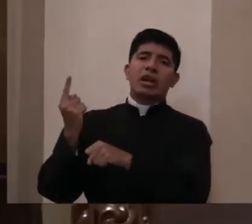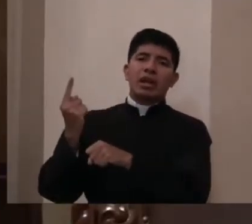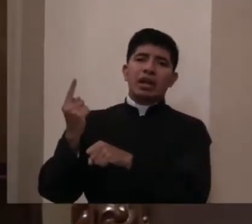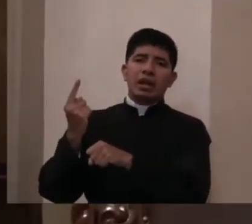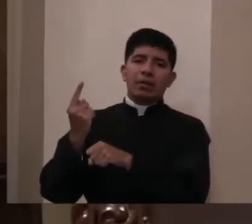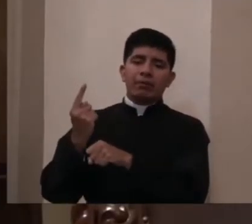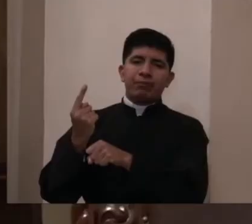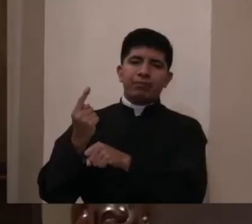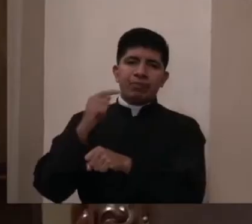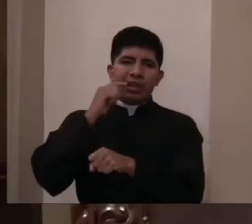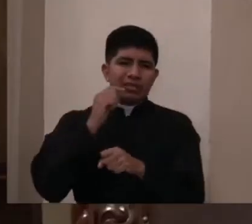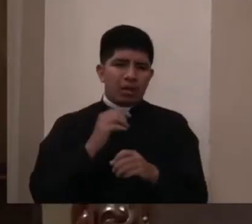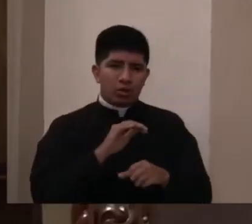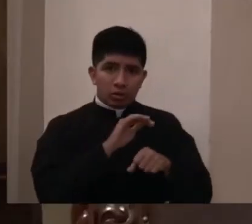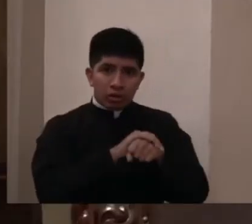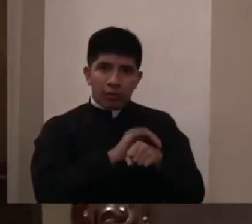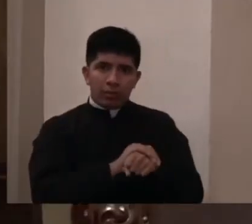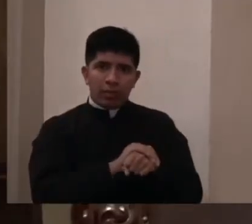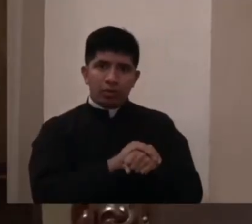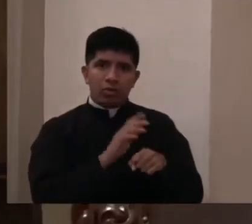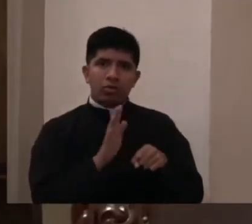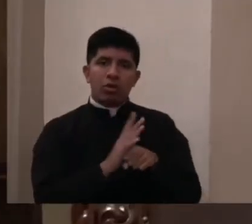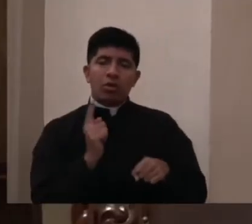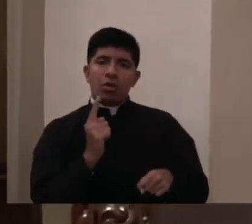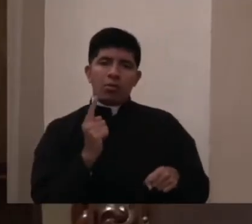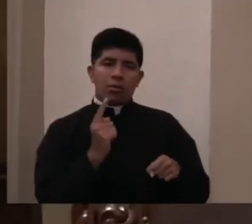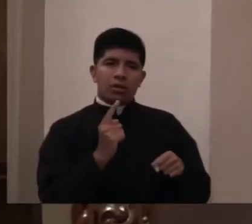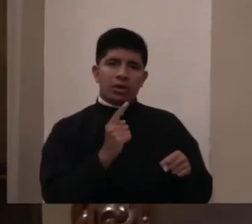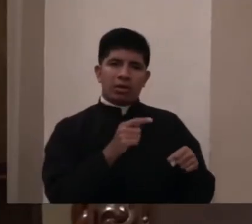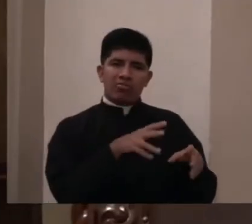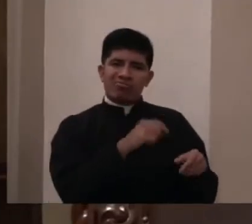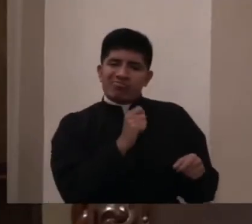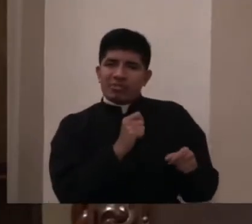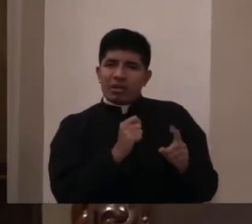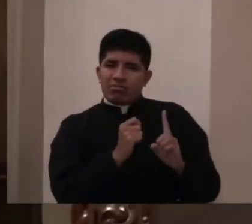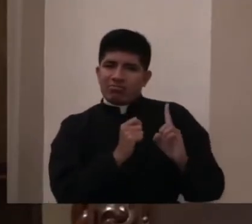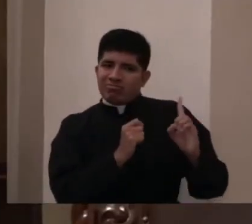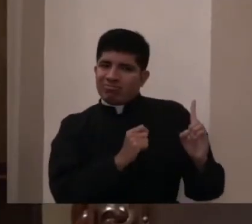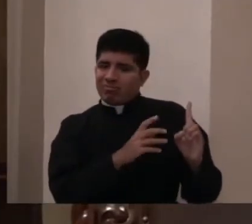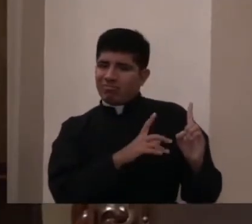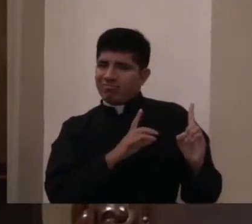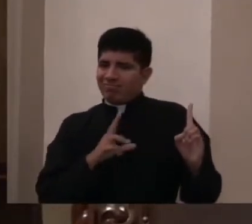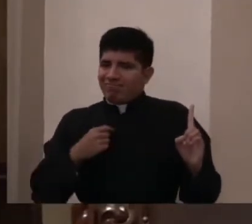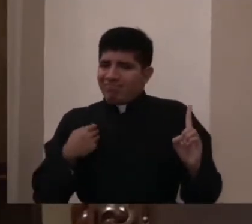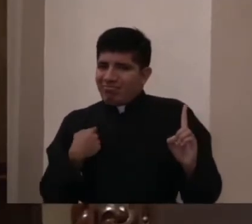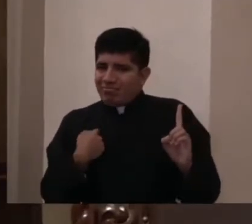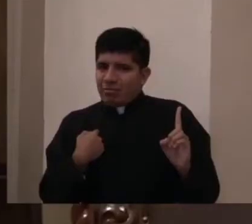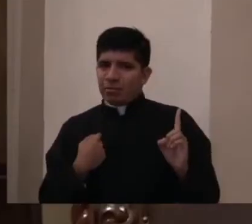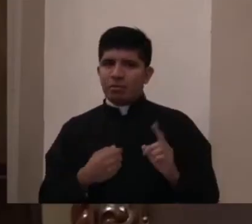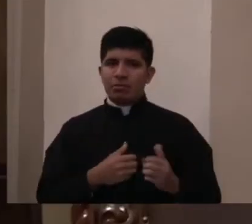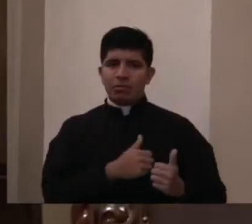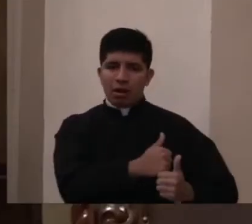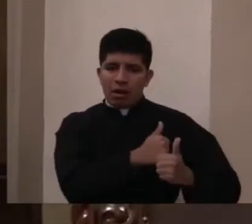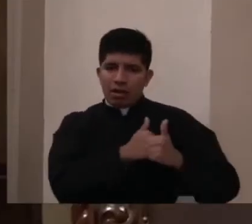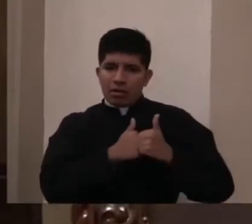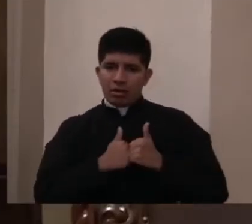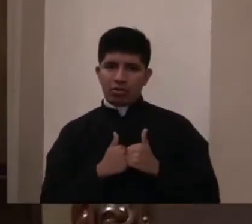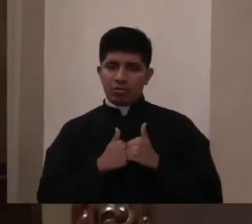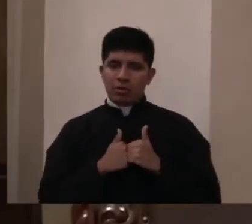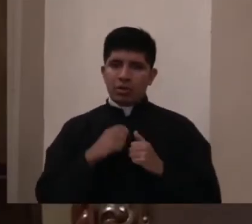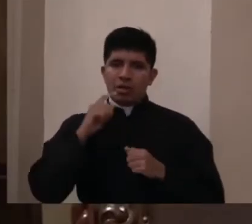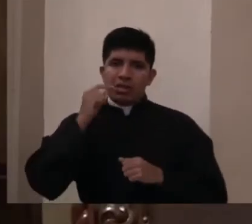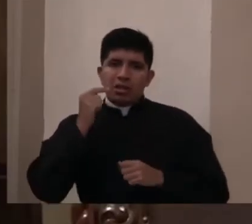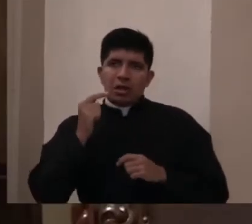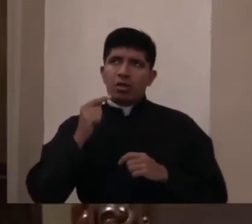mismos amigos porque me da la impresión de que prefieren al otro y no a mí, celosos del mismo Dios